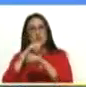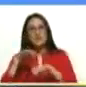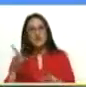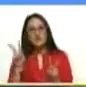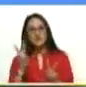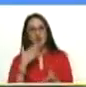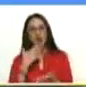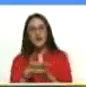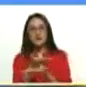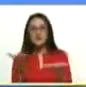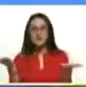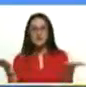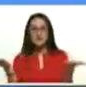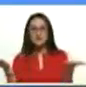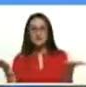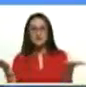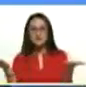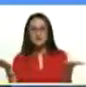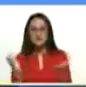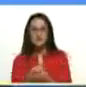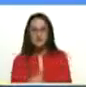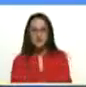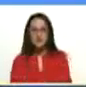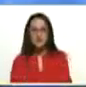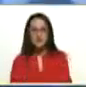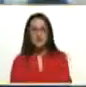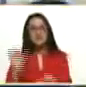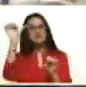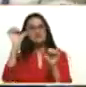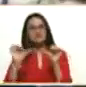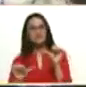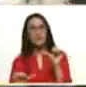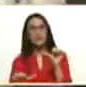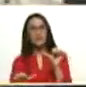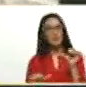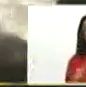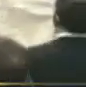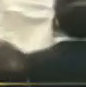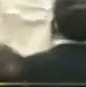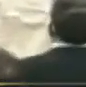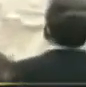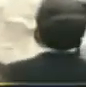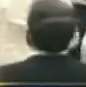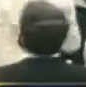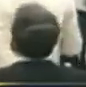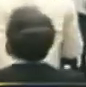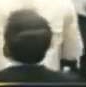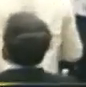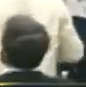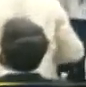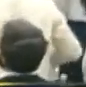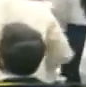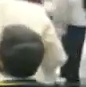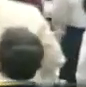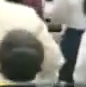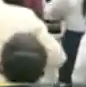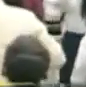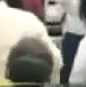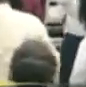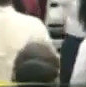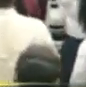gracias. Han sido precisamente las palabras del presidente constitucional de la República Bolivariana